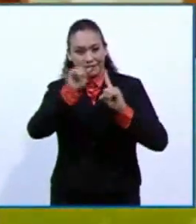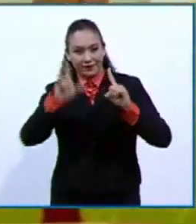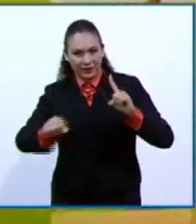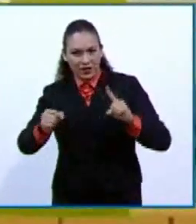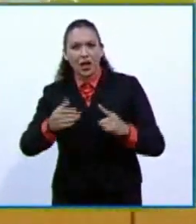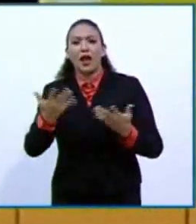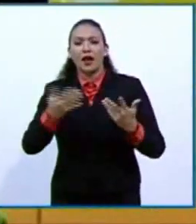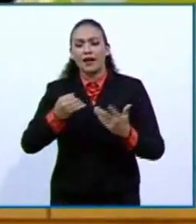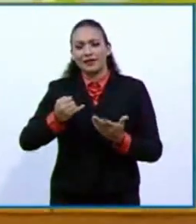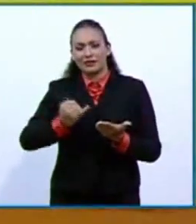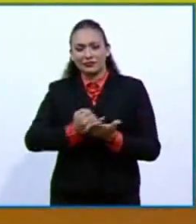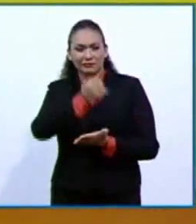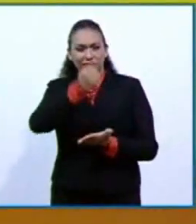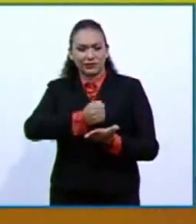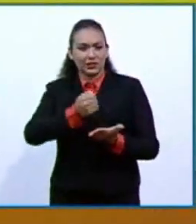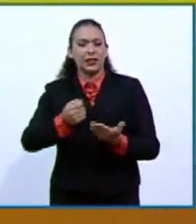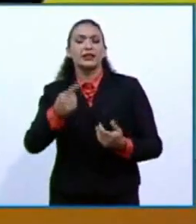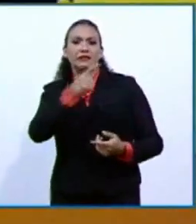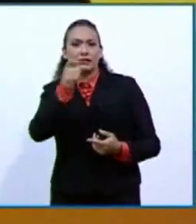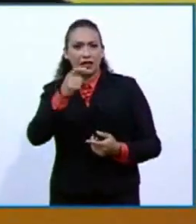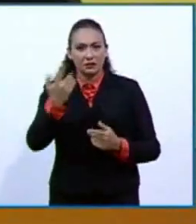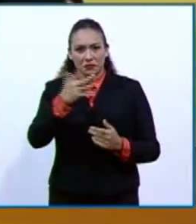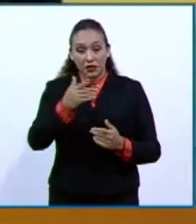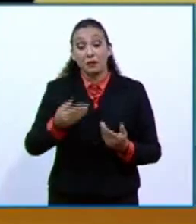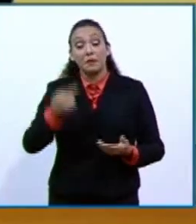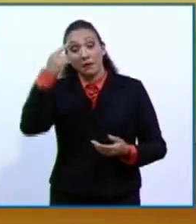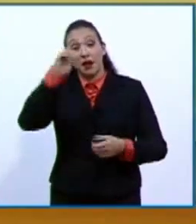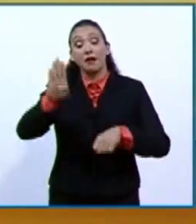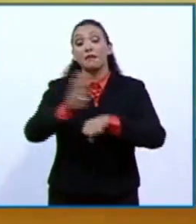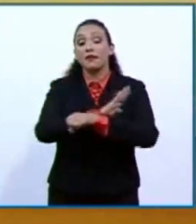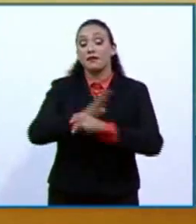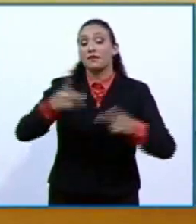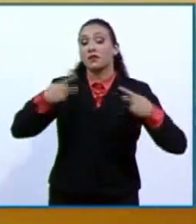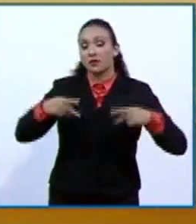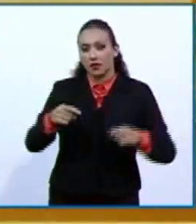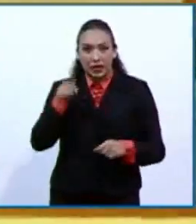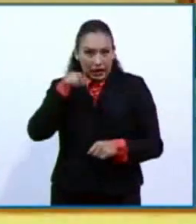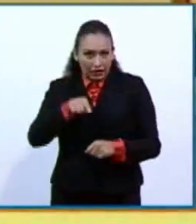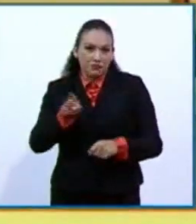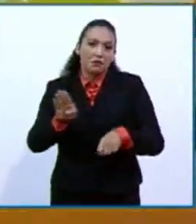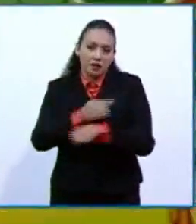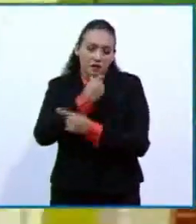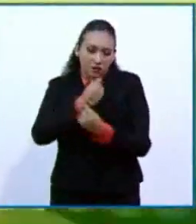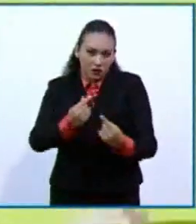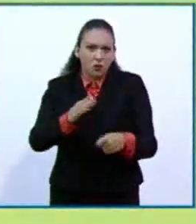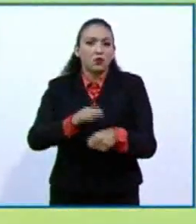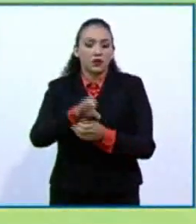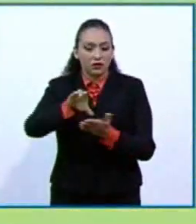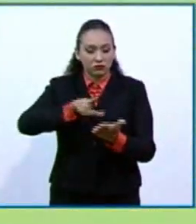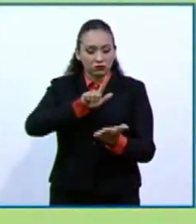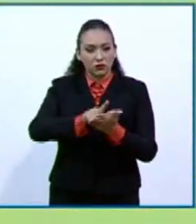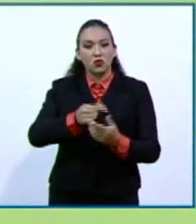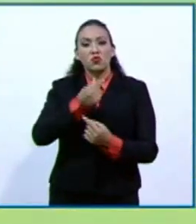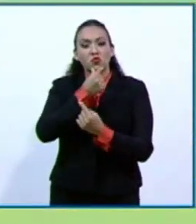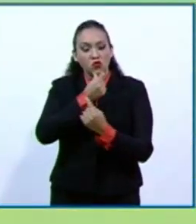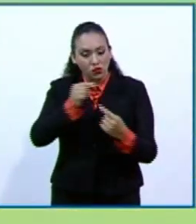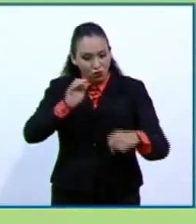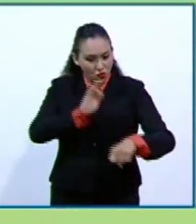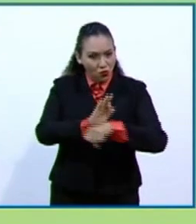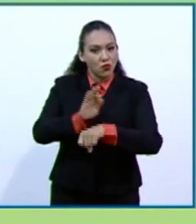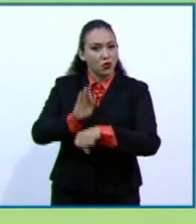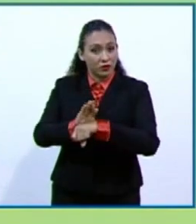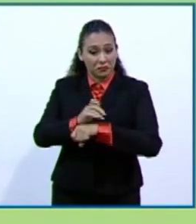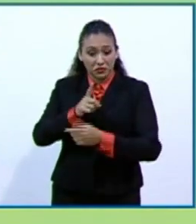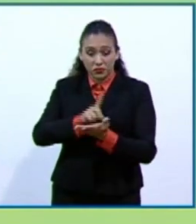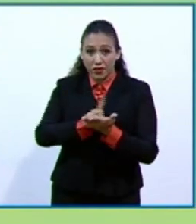personas mexicanas, precisó que en esta sentencia el Pleno de la Corte estableció que la Constitución protege el interés superior de las infancias y